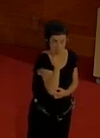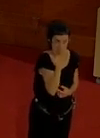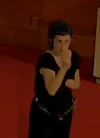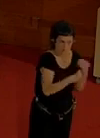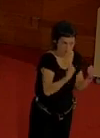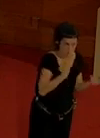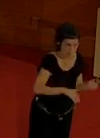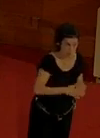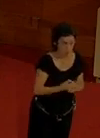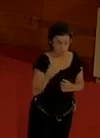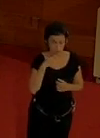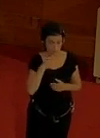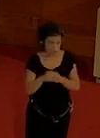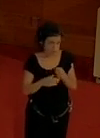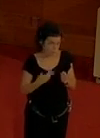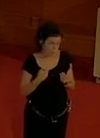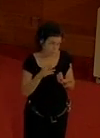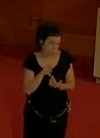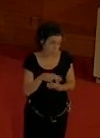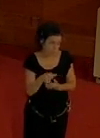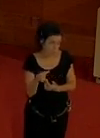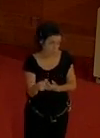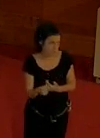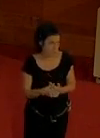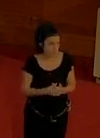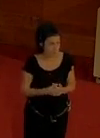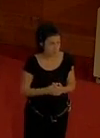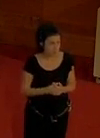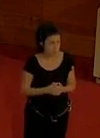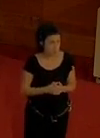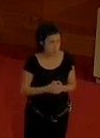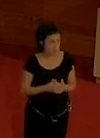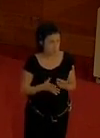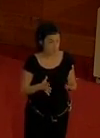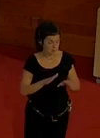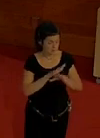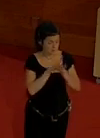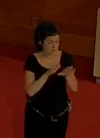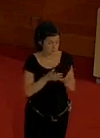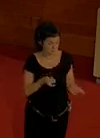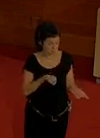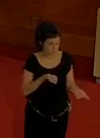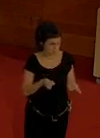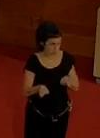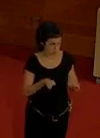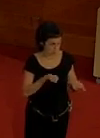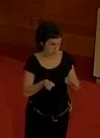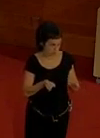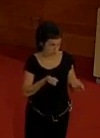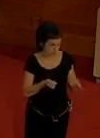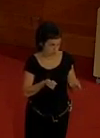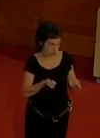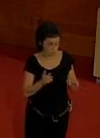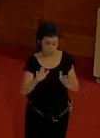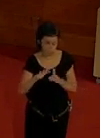eh Rusia que no le ha salido bien pu por por tanto es un dominio en el que tenemos un tratado de regulación de lo que se hace